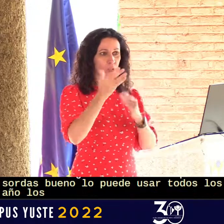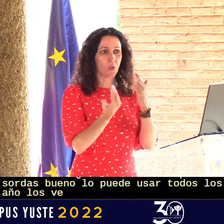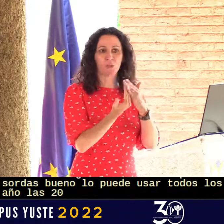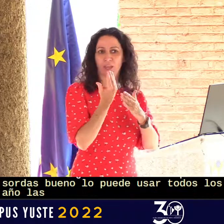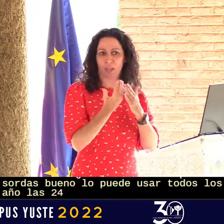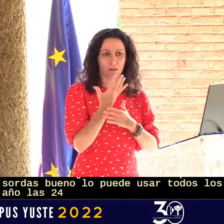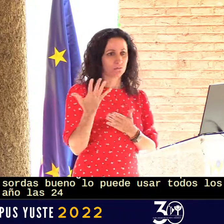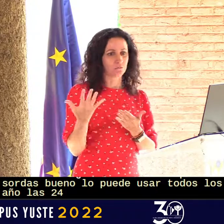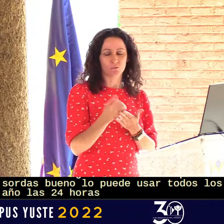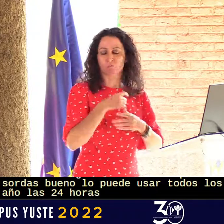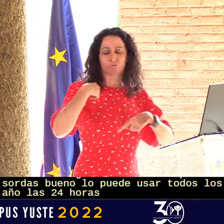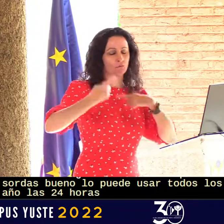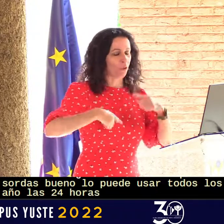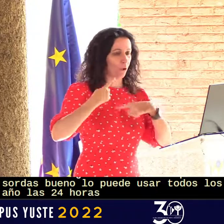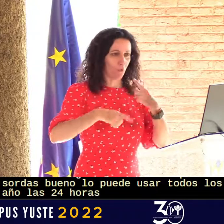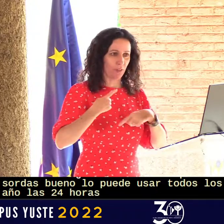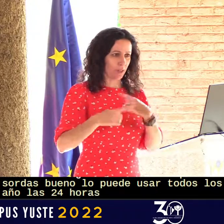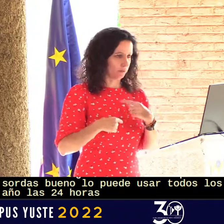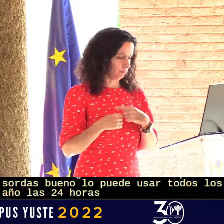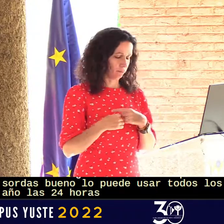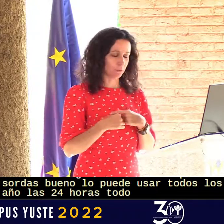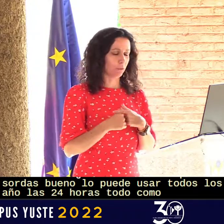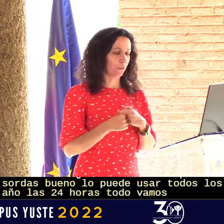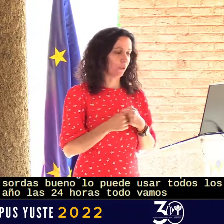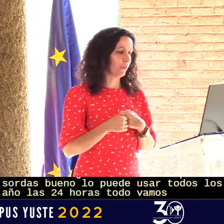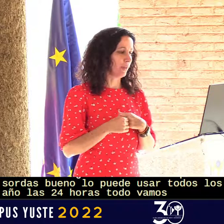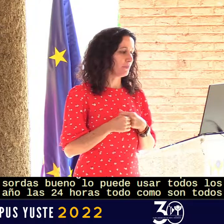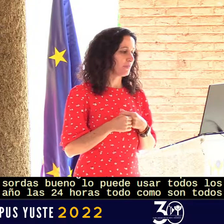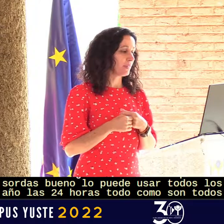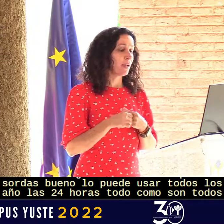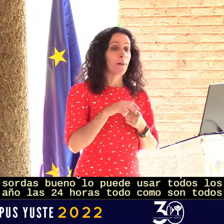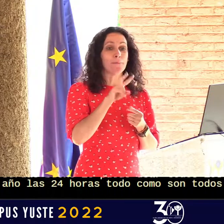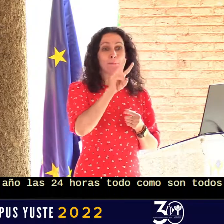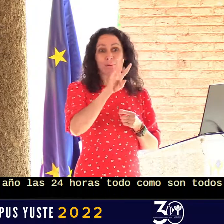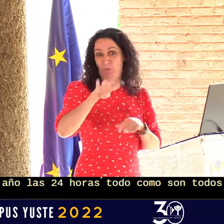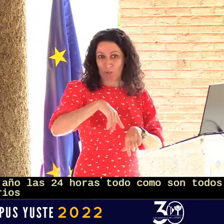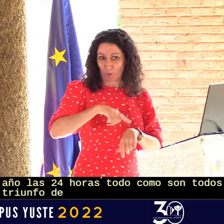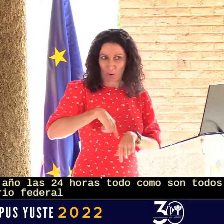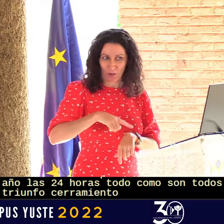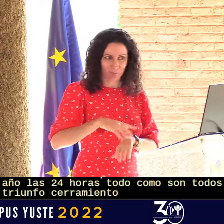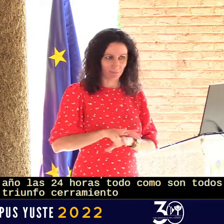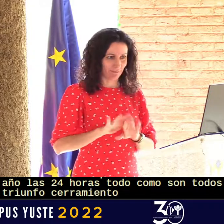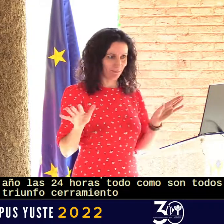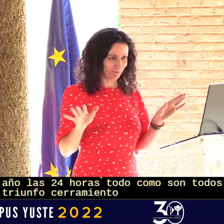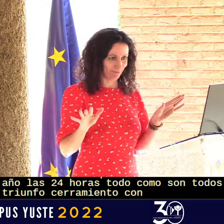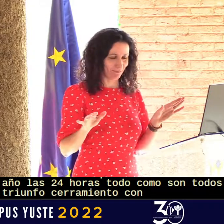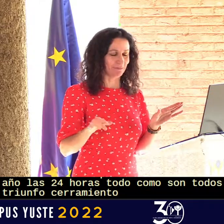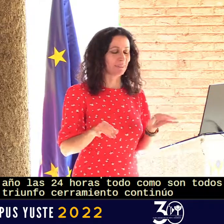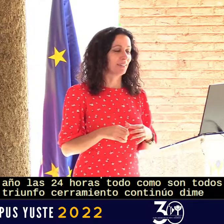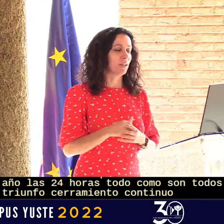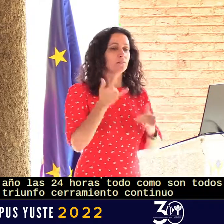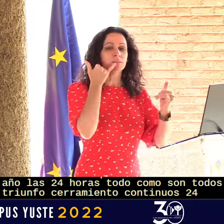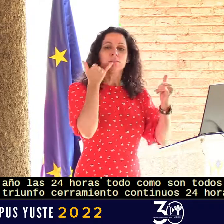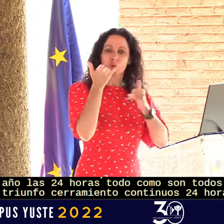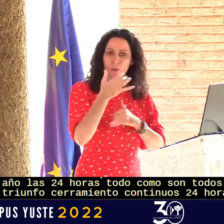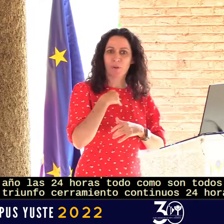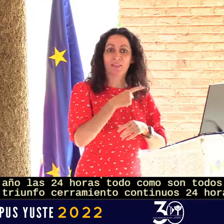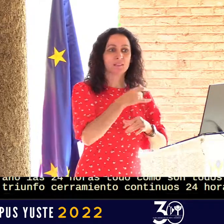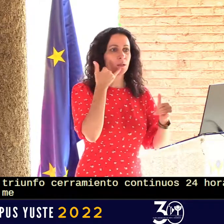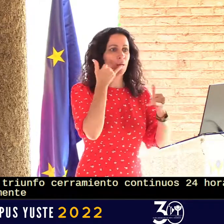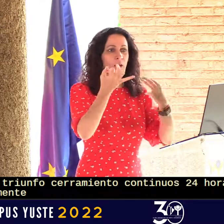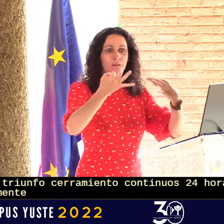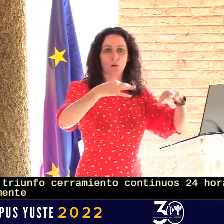24 horas eh todo vamos todos los días funciona tiene un funcionamiento continuo 24 horas como ya he dicho